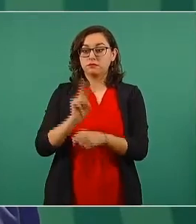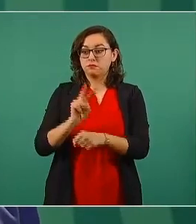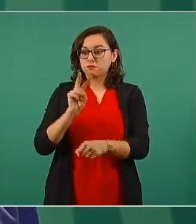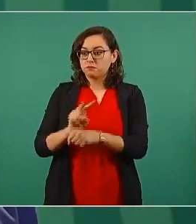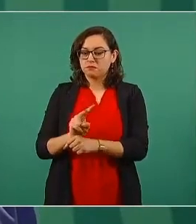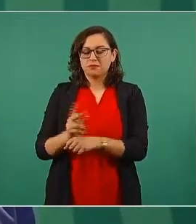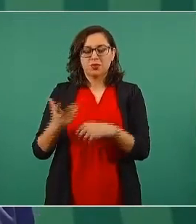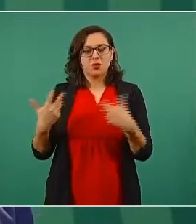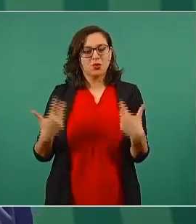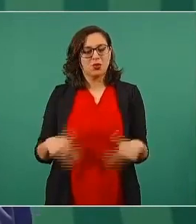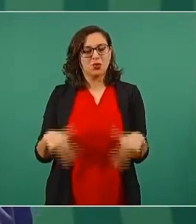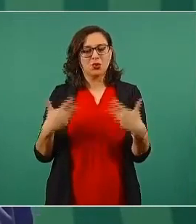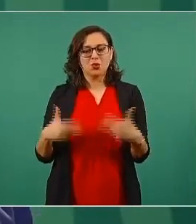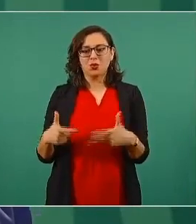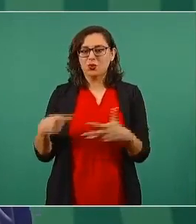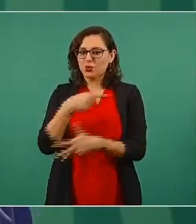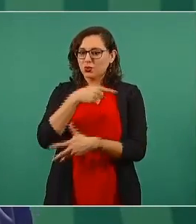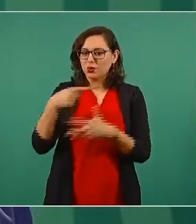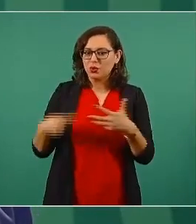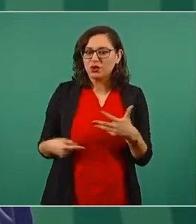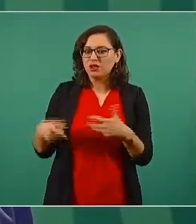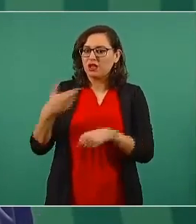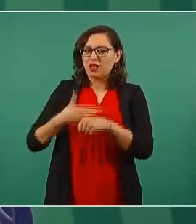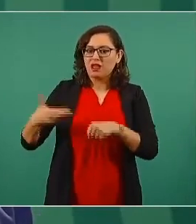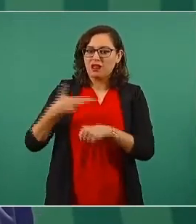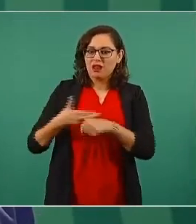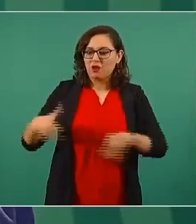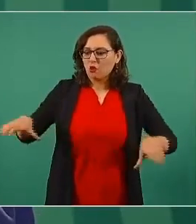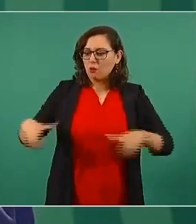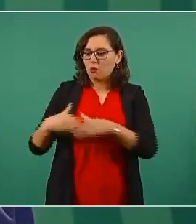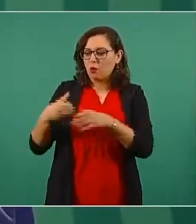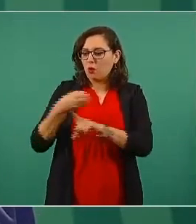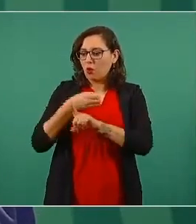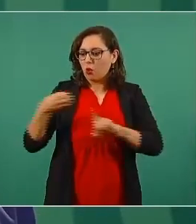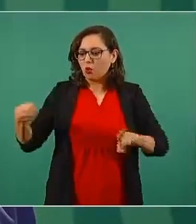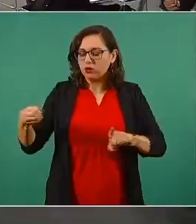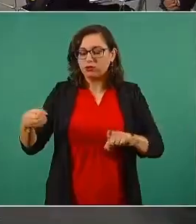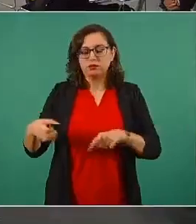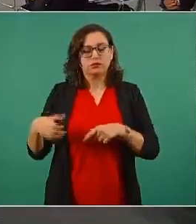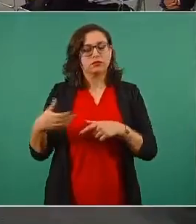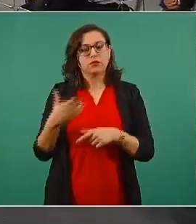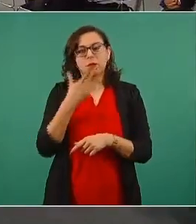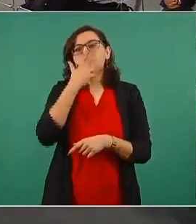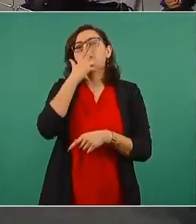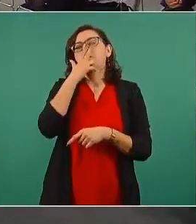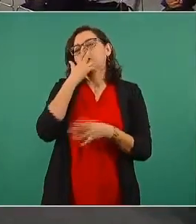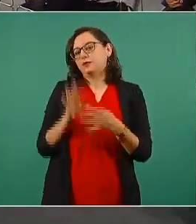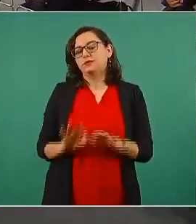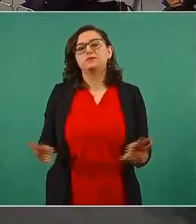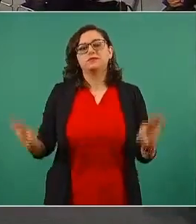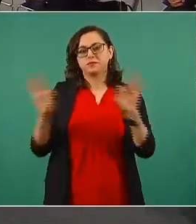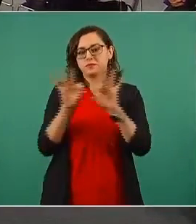todas esas prácticas de organización comunitaria son muy importantes.